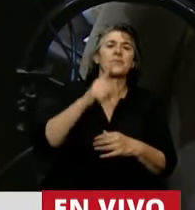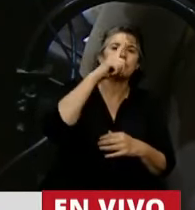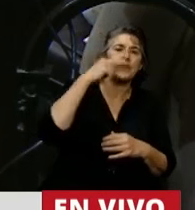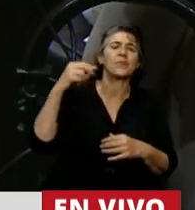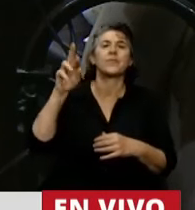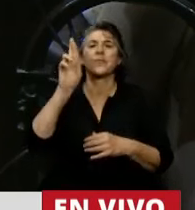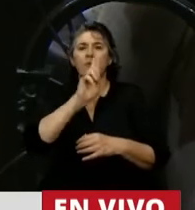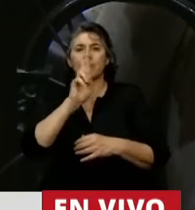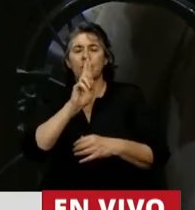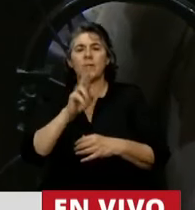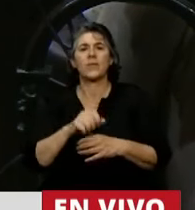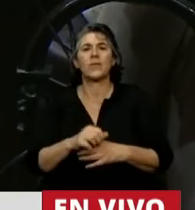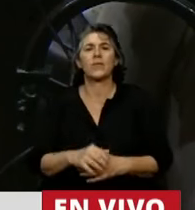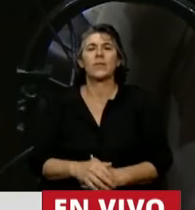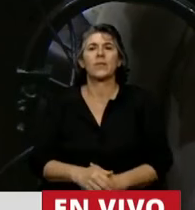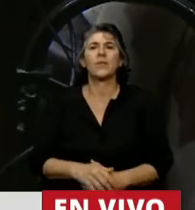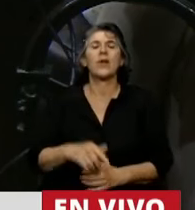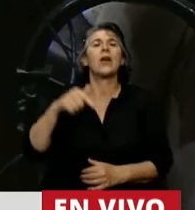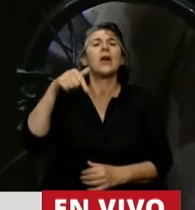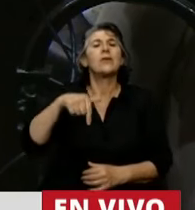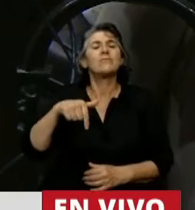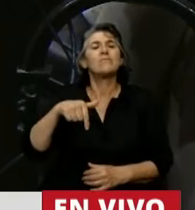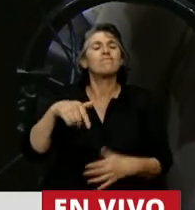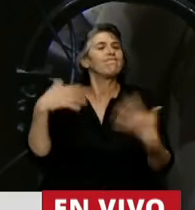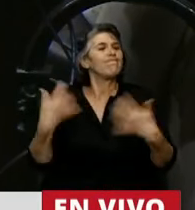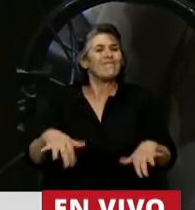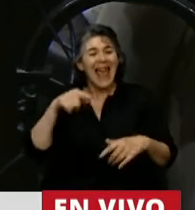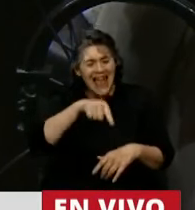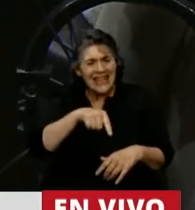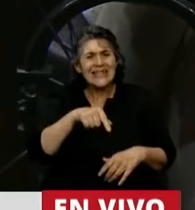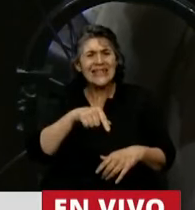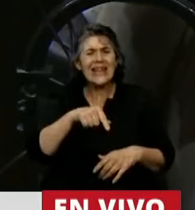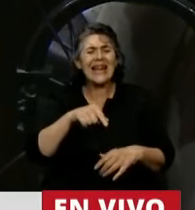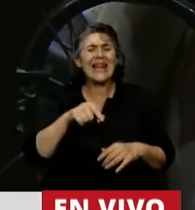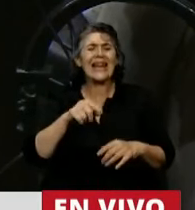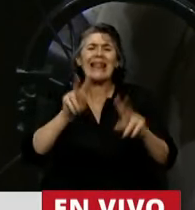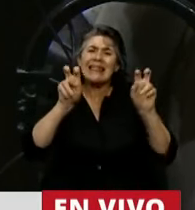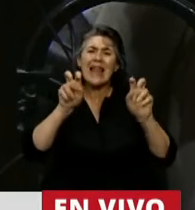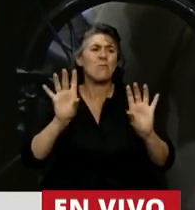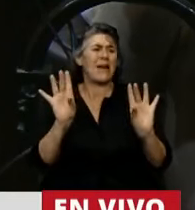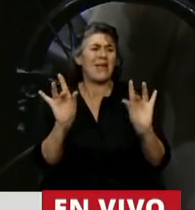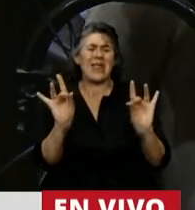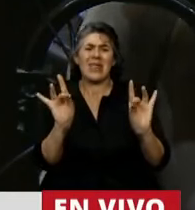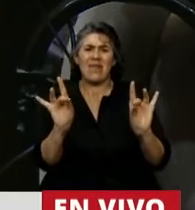hoy estamos frente a un tema muy complejo, muy difícil,